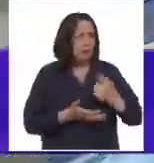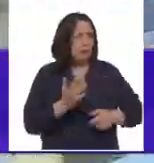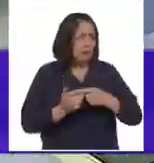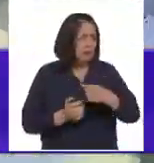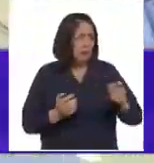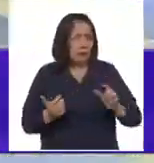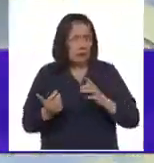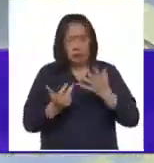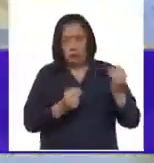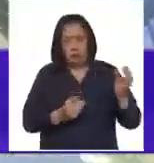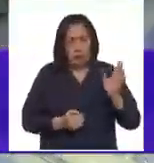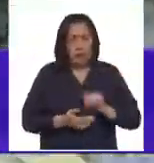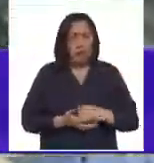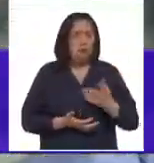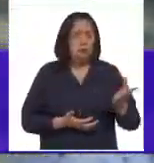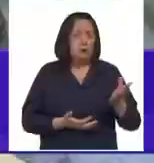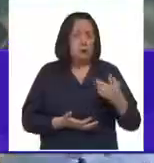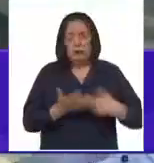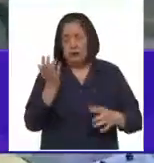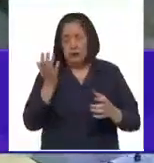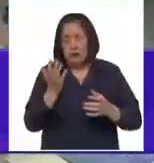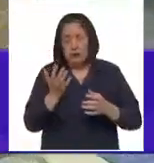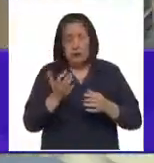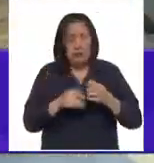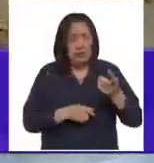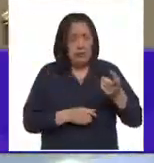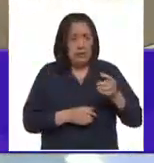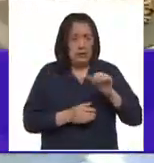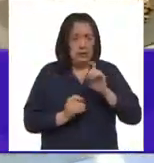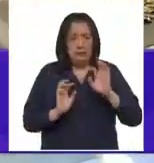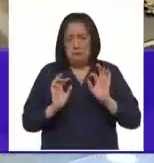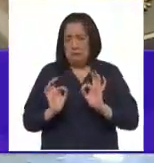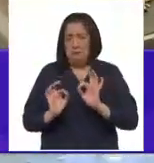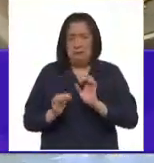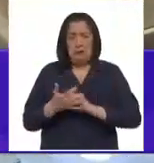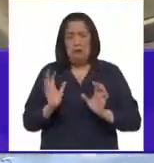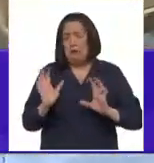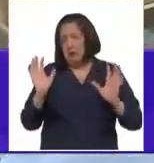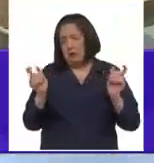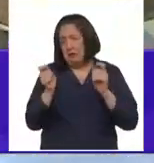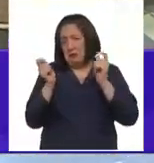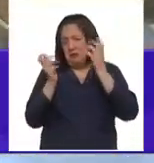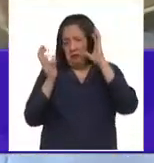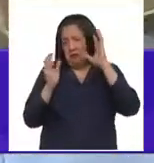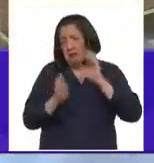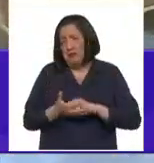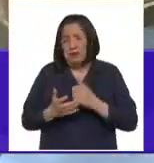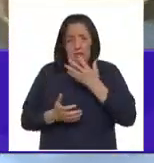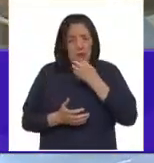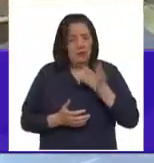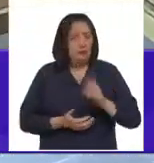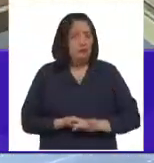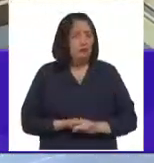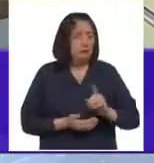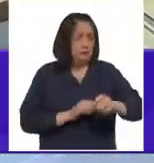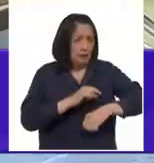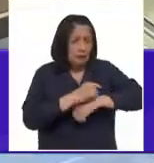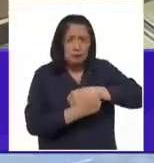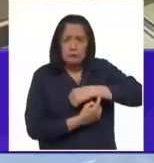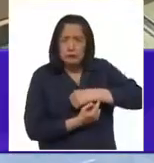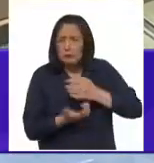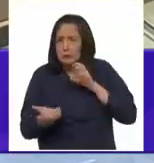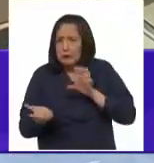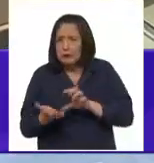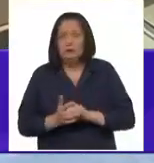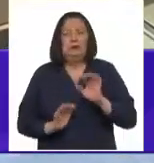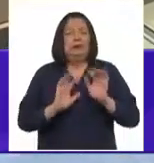80, la unidad es de acero quirúrgico. Y pues es perfecto para la Nochebuena. Claro. Las pulseras, por ejemplo,